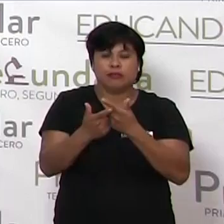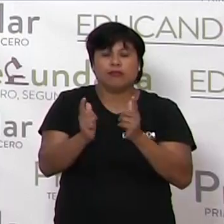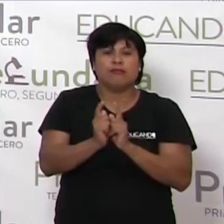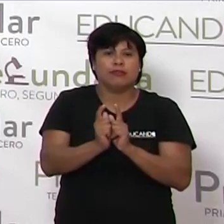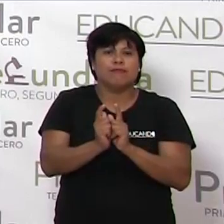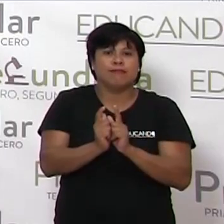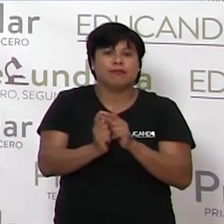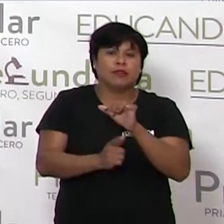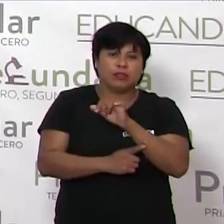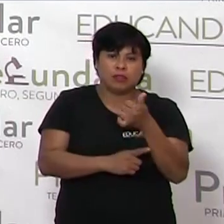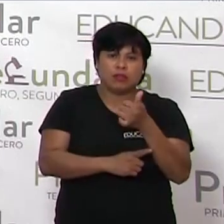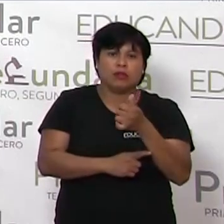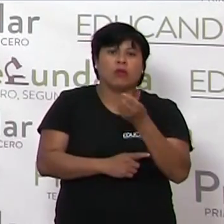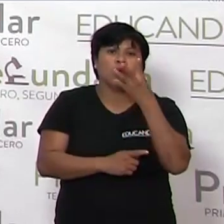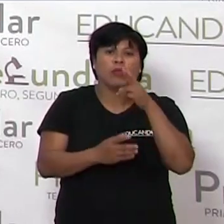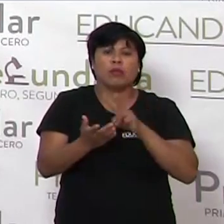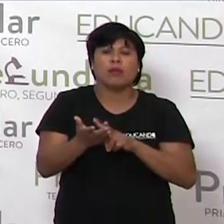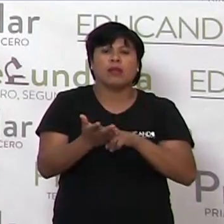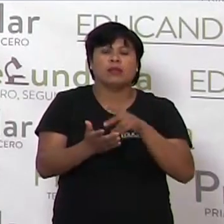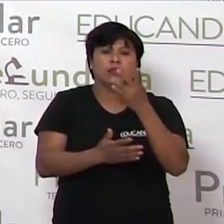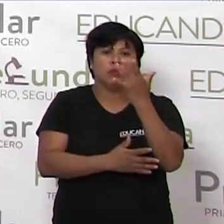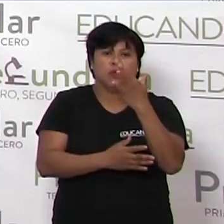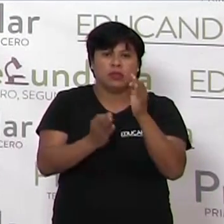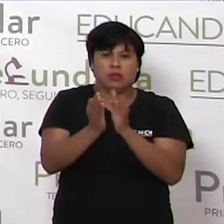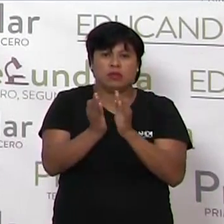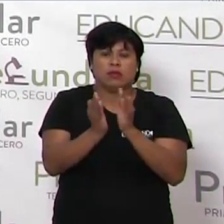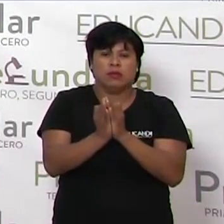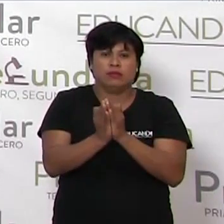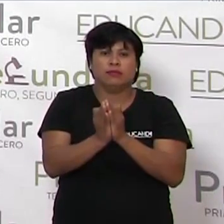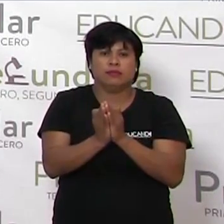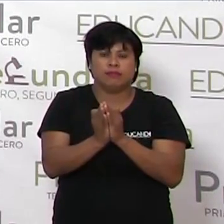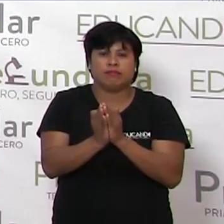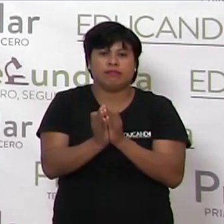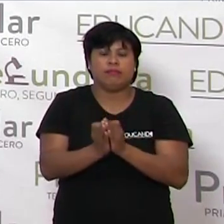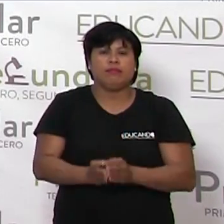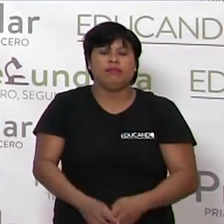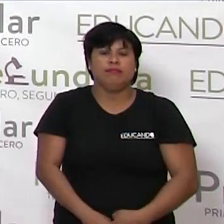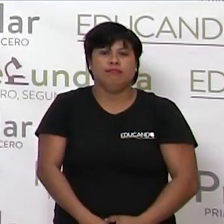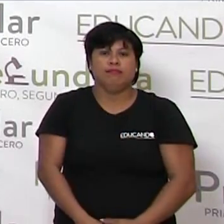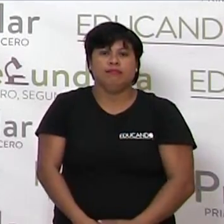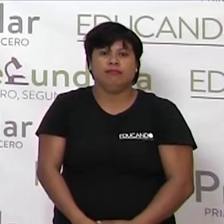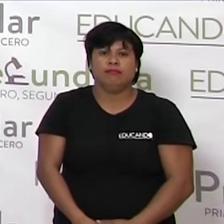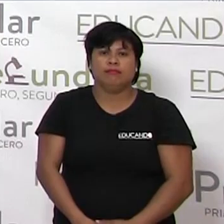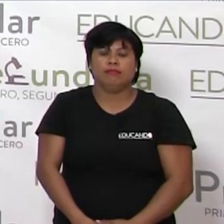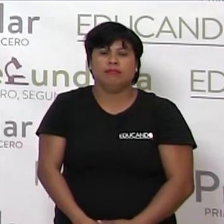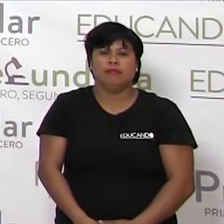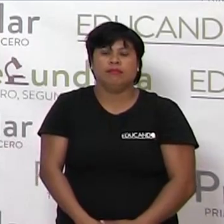el salón. Y otra vamos a poner, ¿cuánto cuestan 50 tortas?